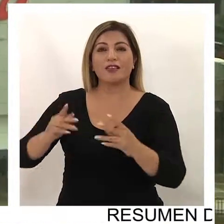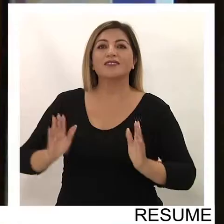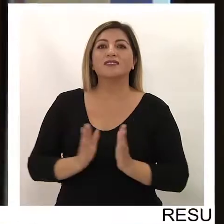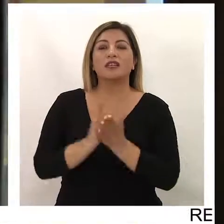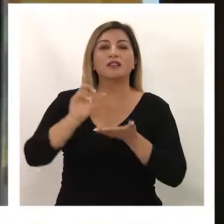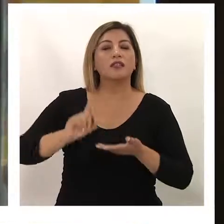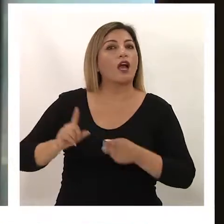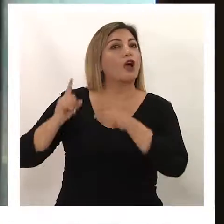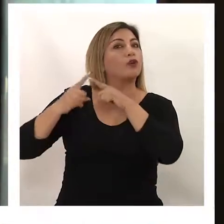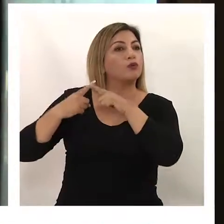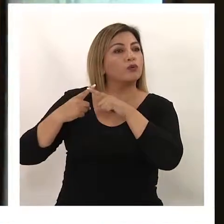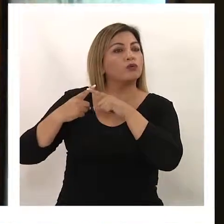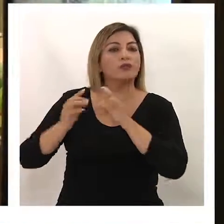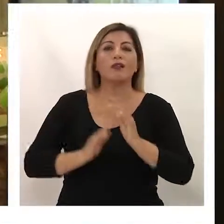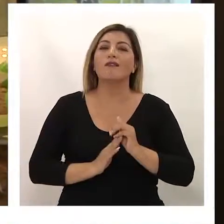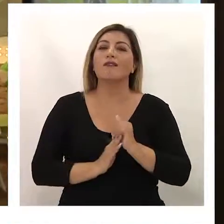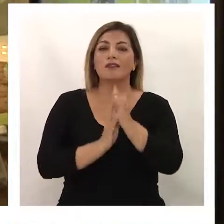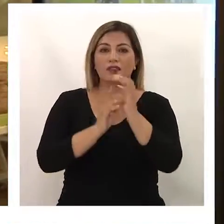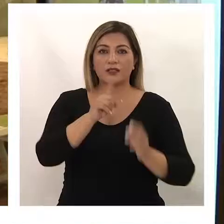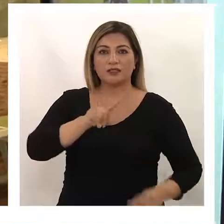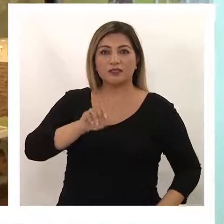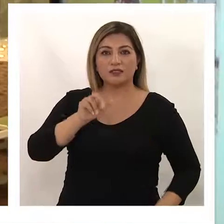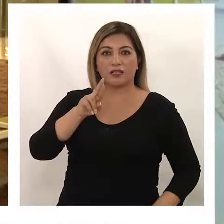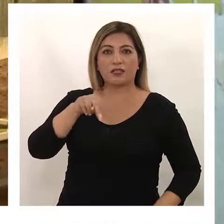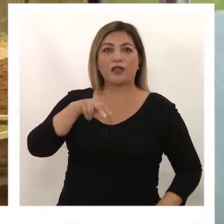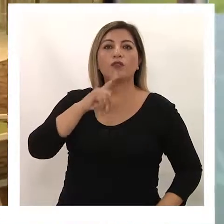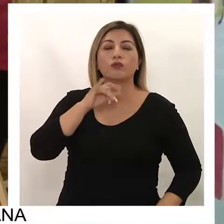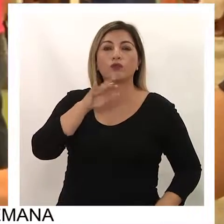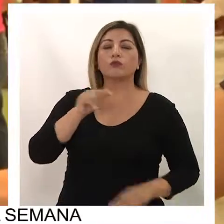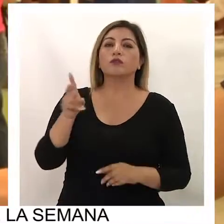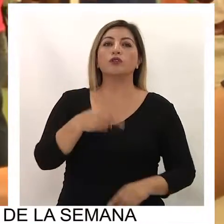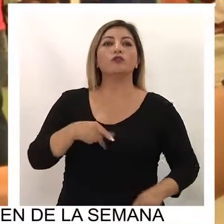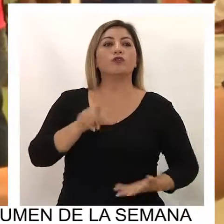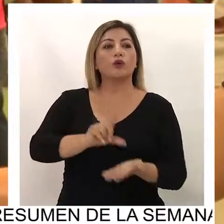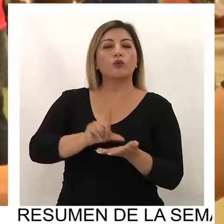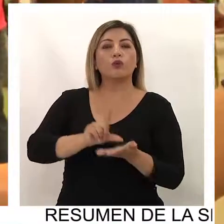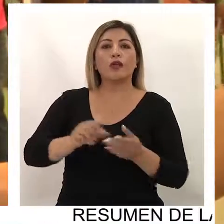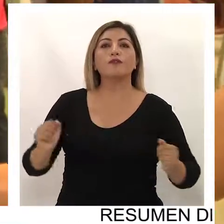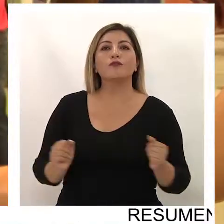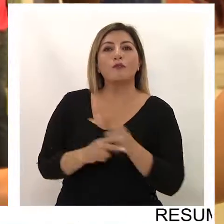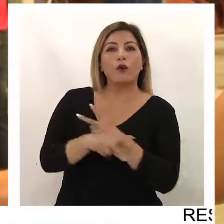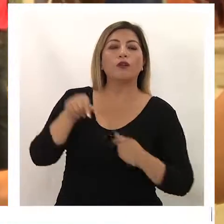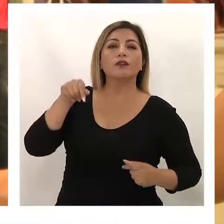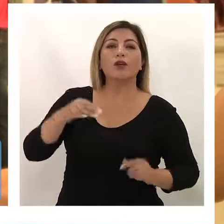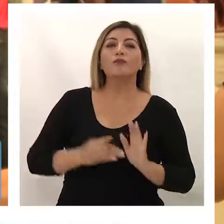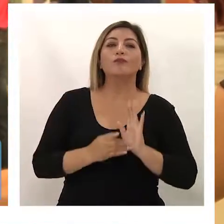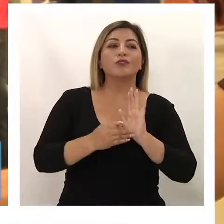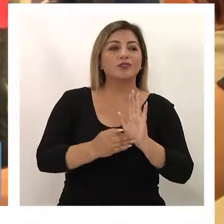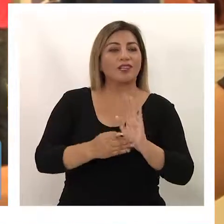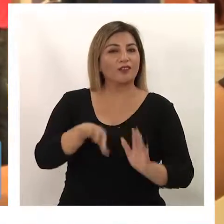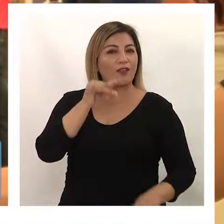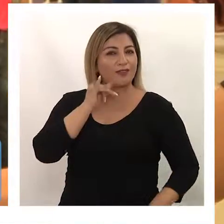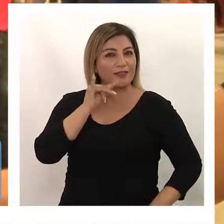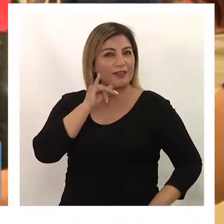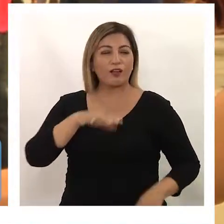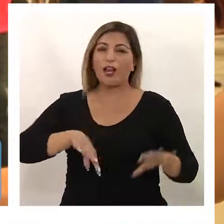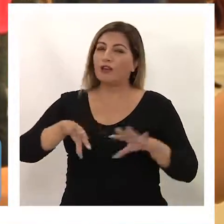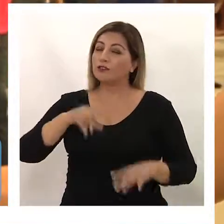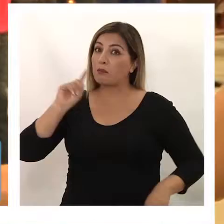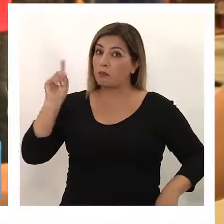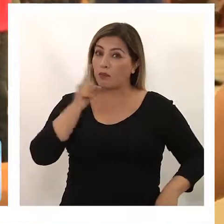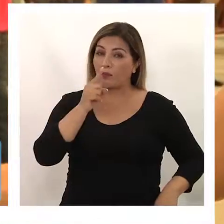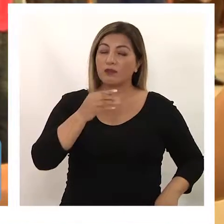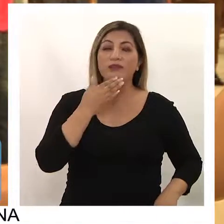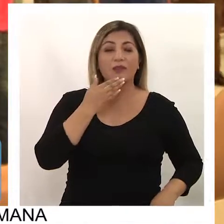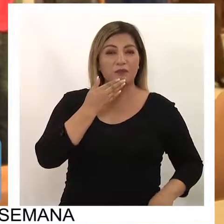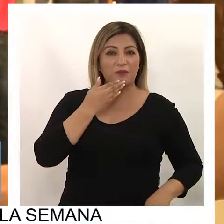por Cernatur Hemos tomado un espacio del mall mostrando las bondades de nuestra región los principales atractivos junto con la oferta de nuestros empresarios